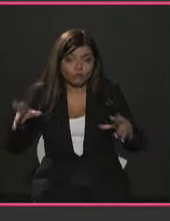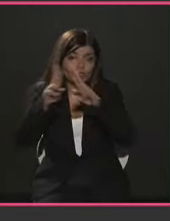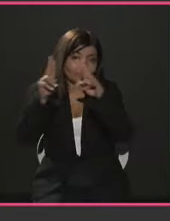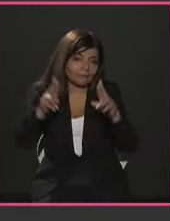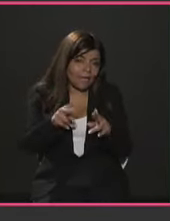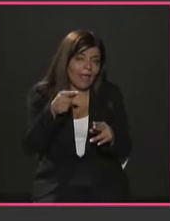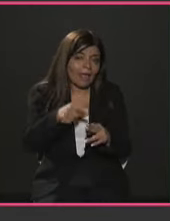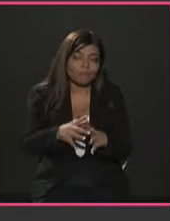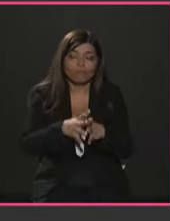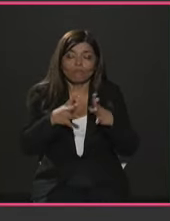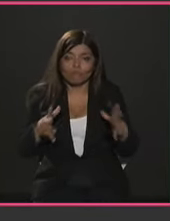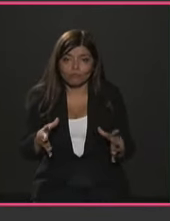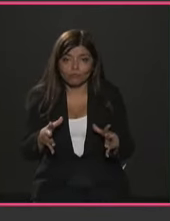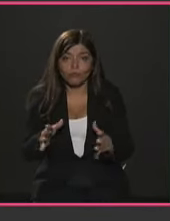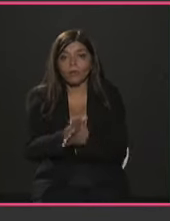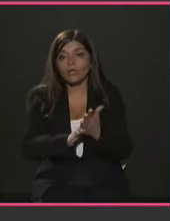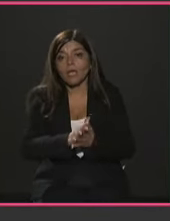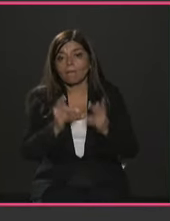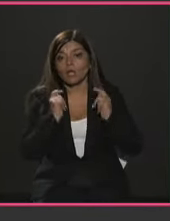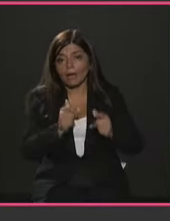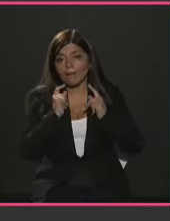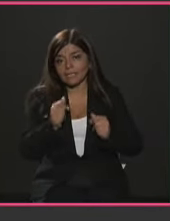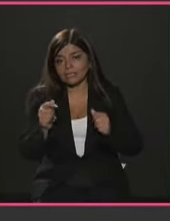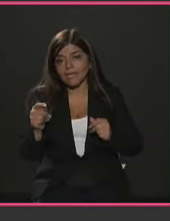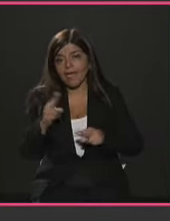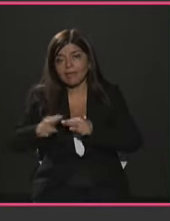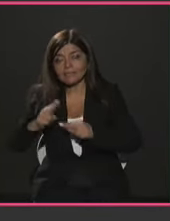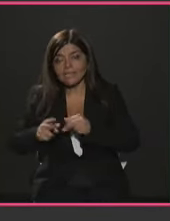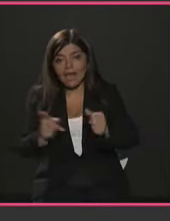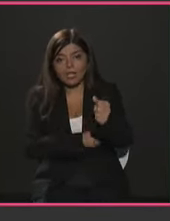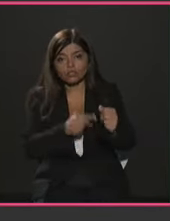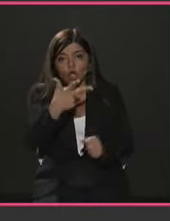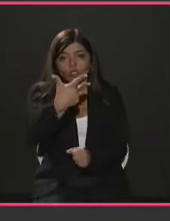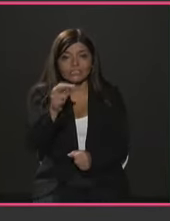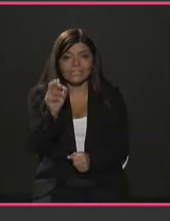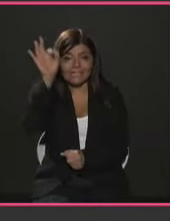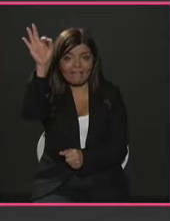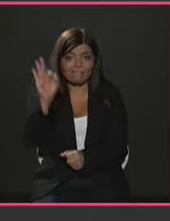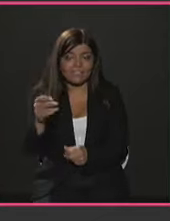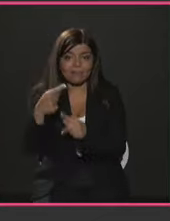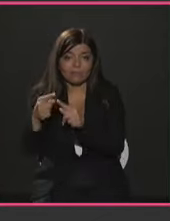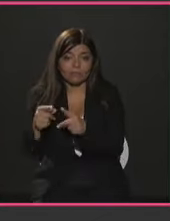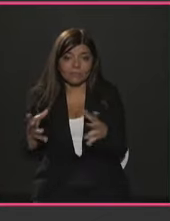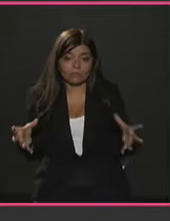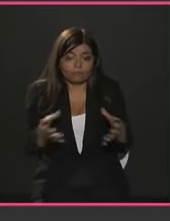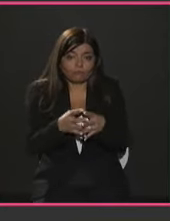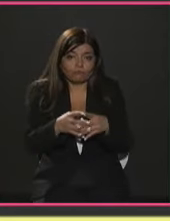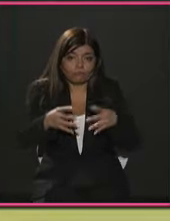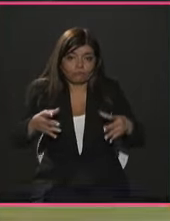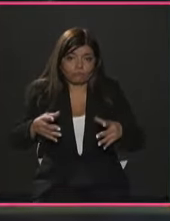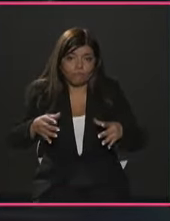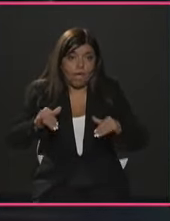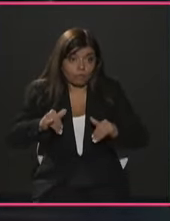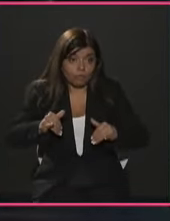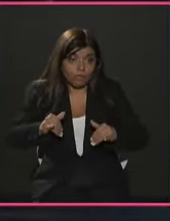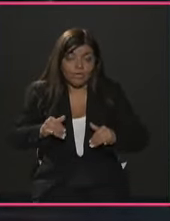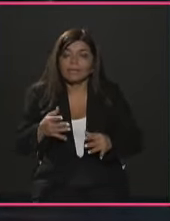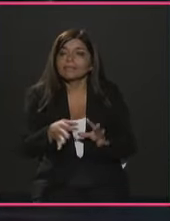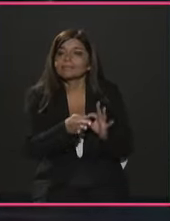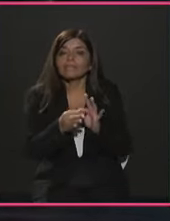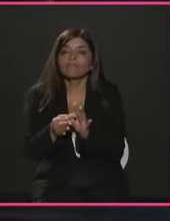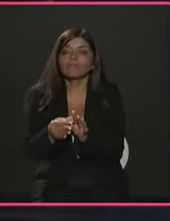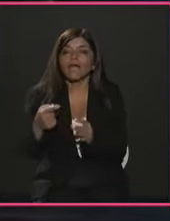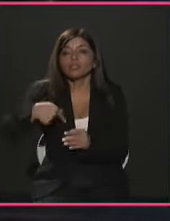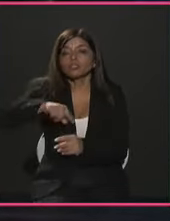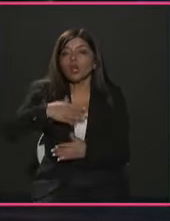podríamos construir capacidad de generación eléctrica que es 80 veces más grande que el tamaño que tiene nuestra matriz de generación eléctrica actual Y eso significa que